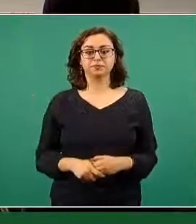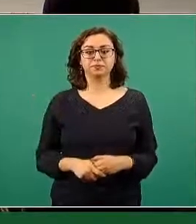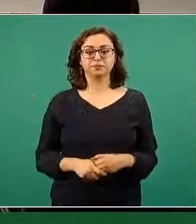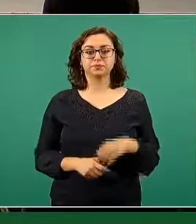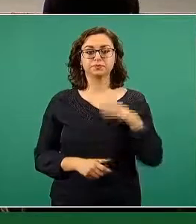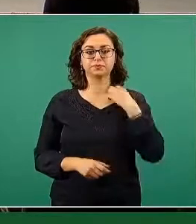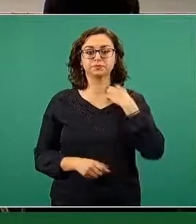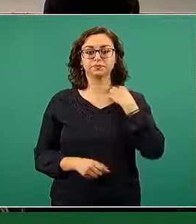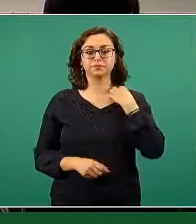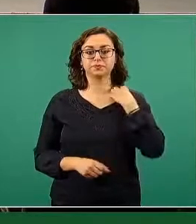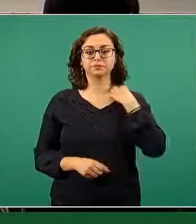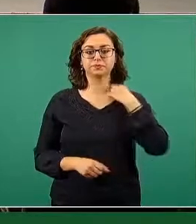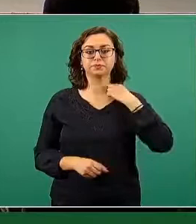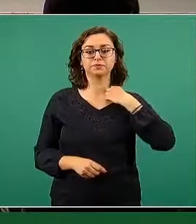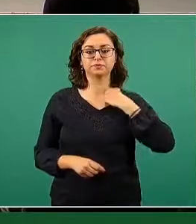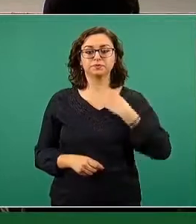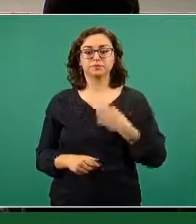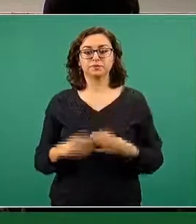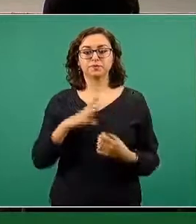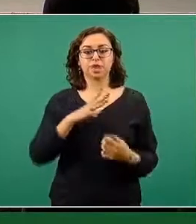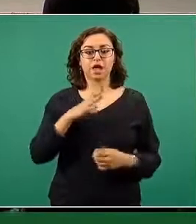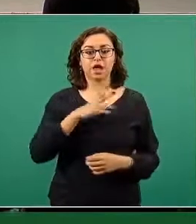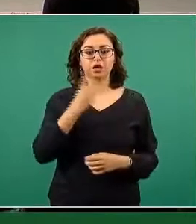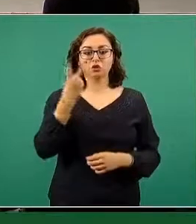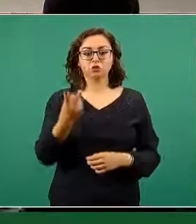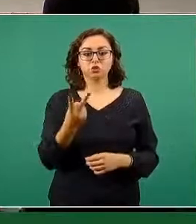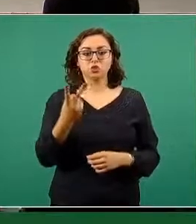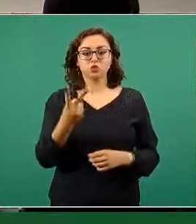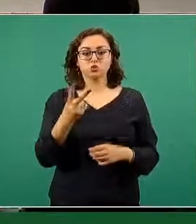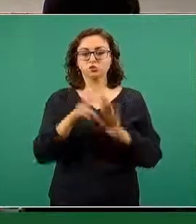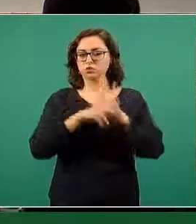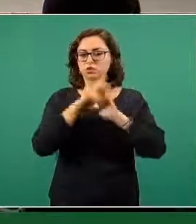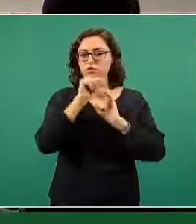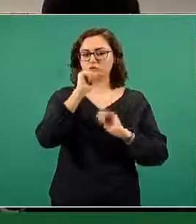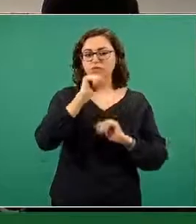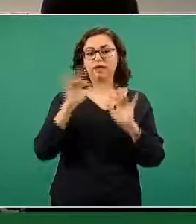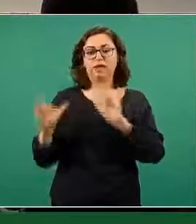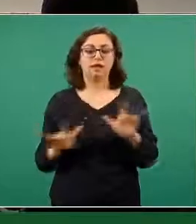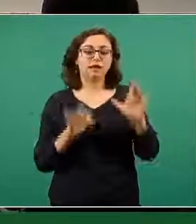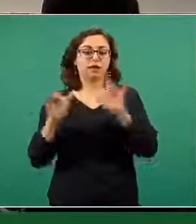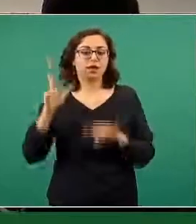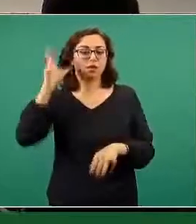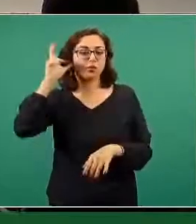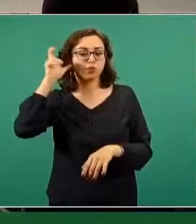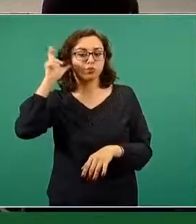preguntas. Tenemos 2 audios. Adelante, por favor.